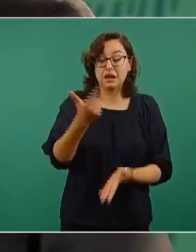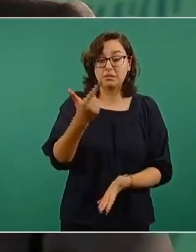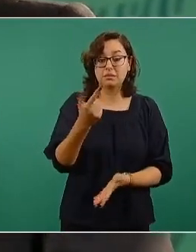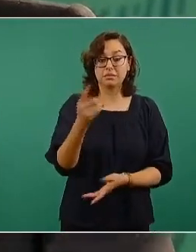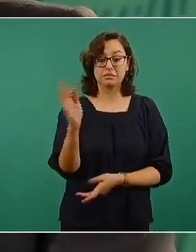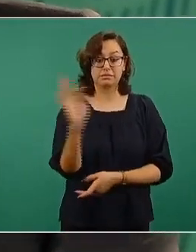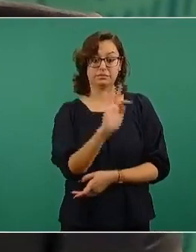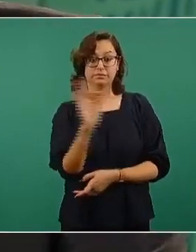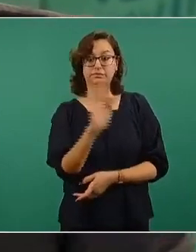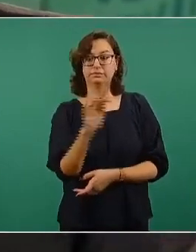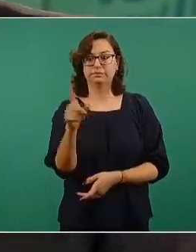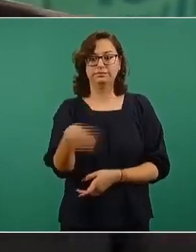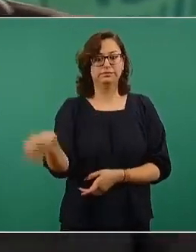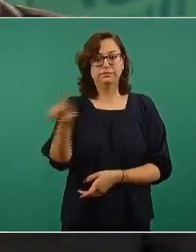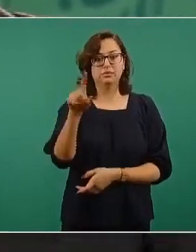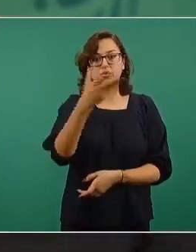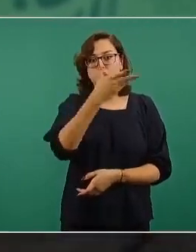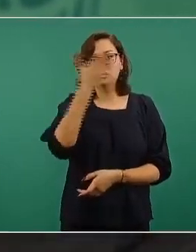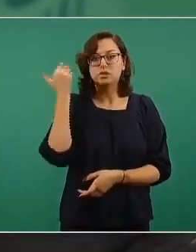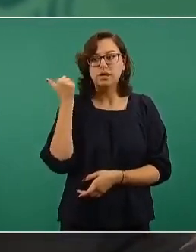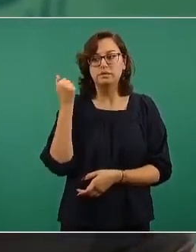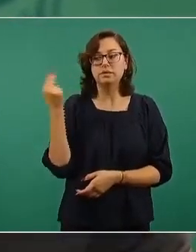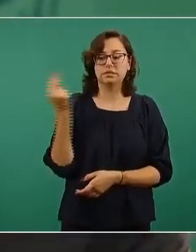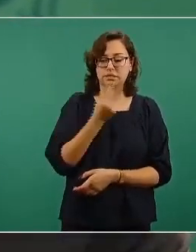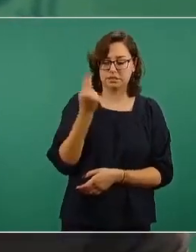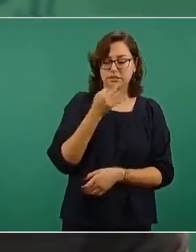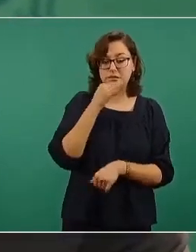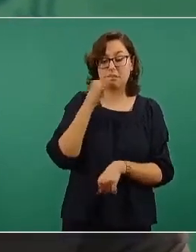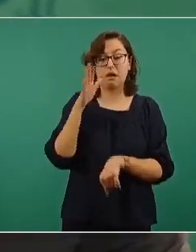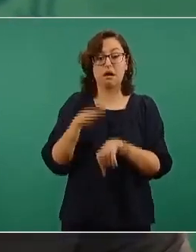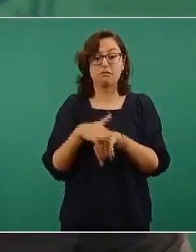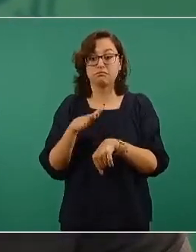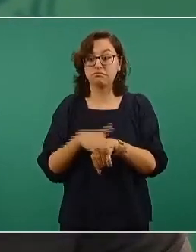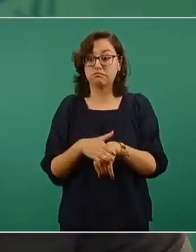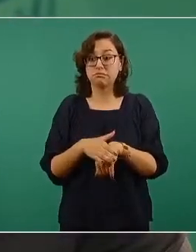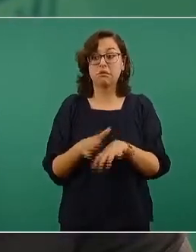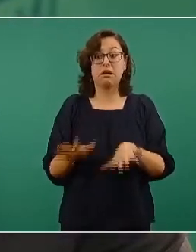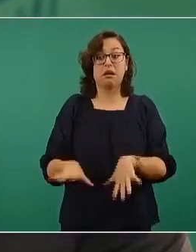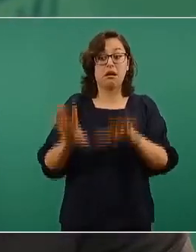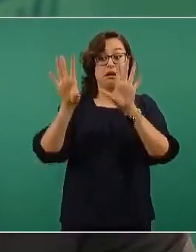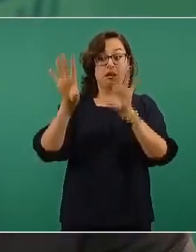y que no se alcanza fianza.